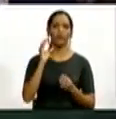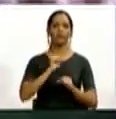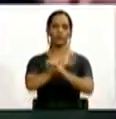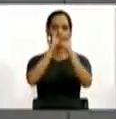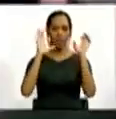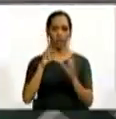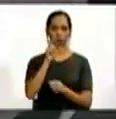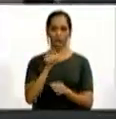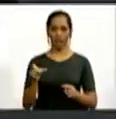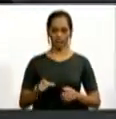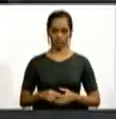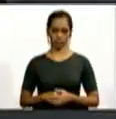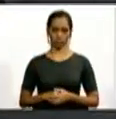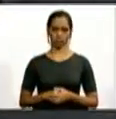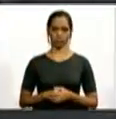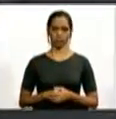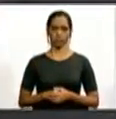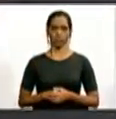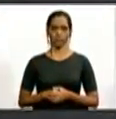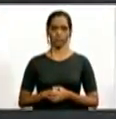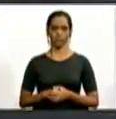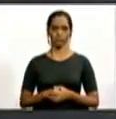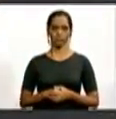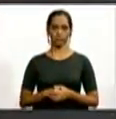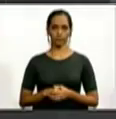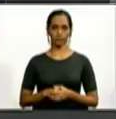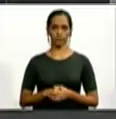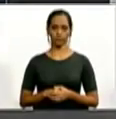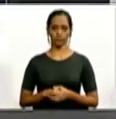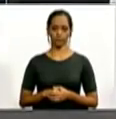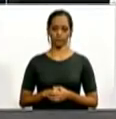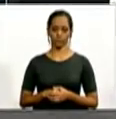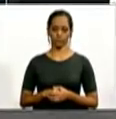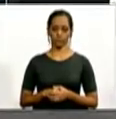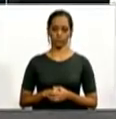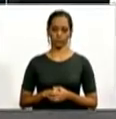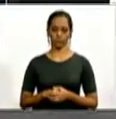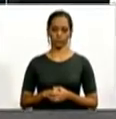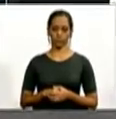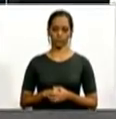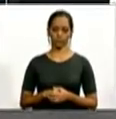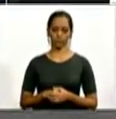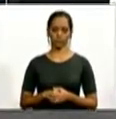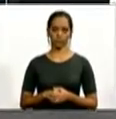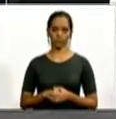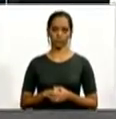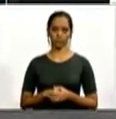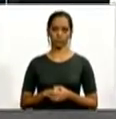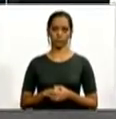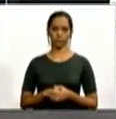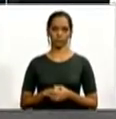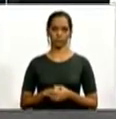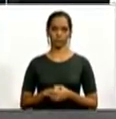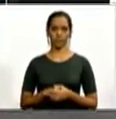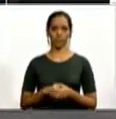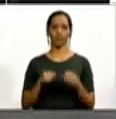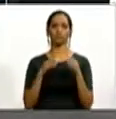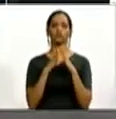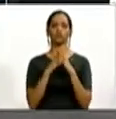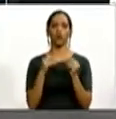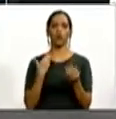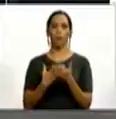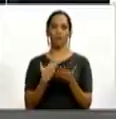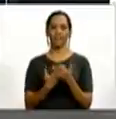gente, porque... Wow. ¿Y entonces? Todos los partidos